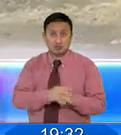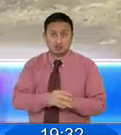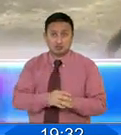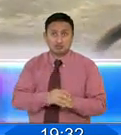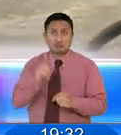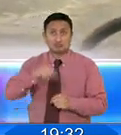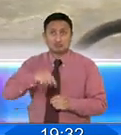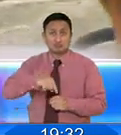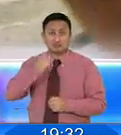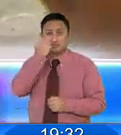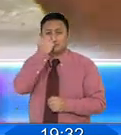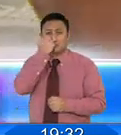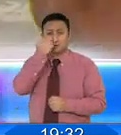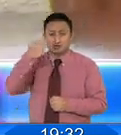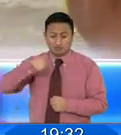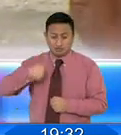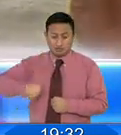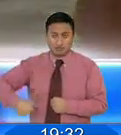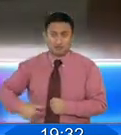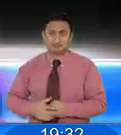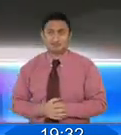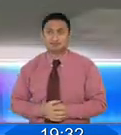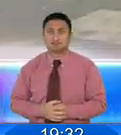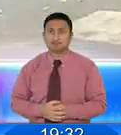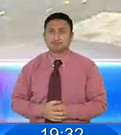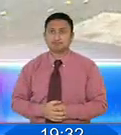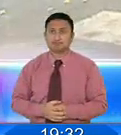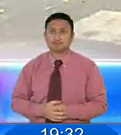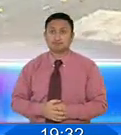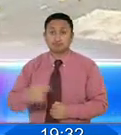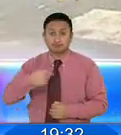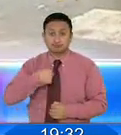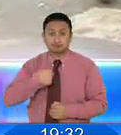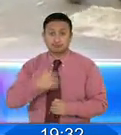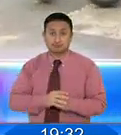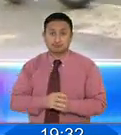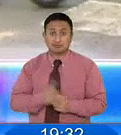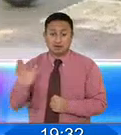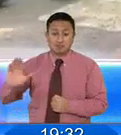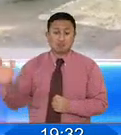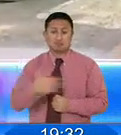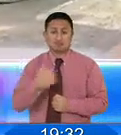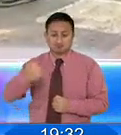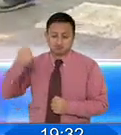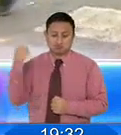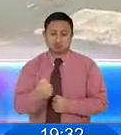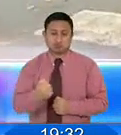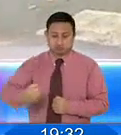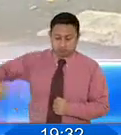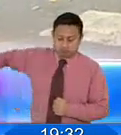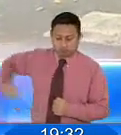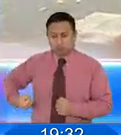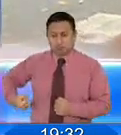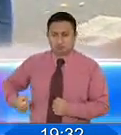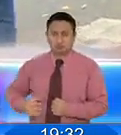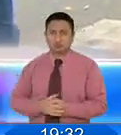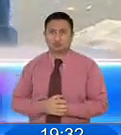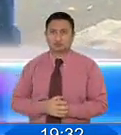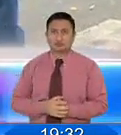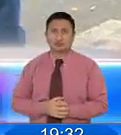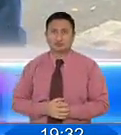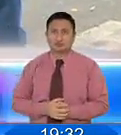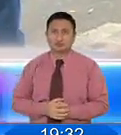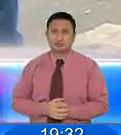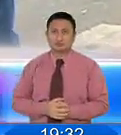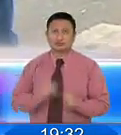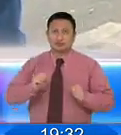algunas lesiones en su cuerpo. Me agredieron, me metieron unos manazos, me metieron unos puñetes en la costilla, a mi compañero le tiraron el triciclo encima